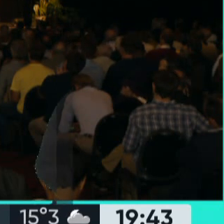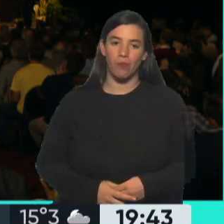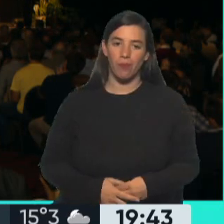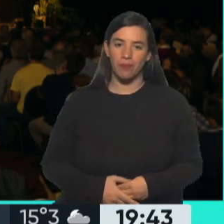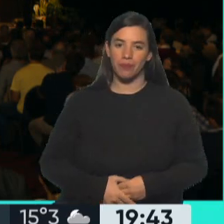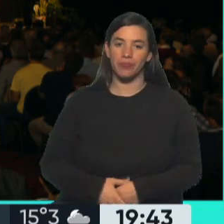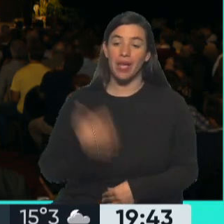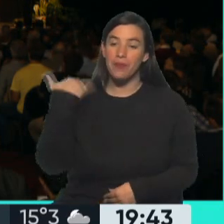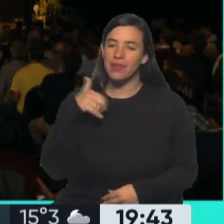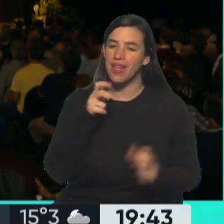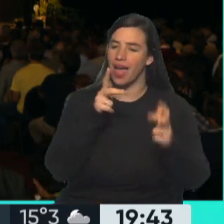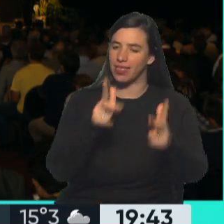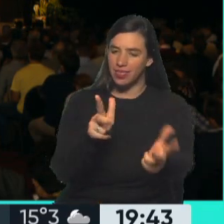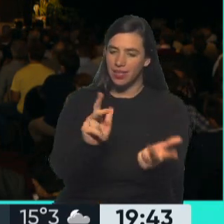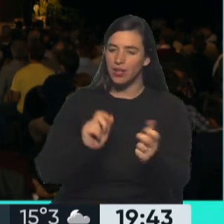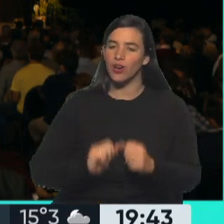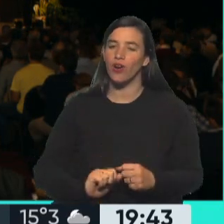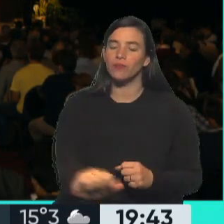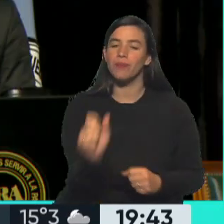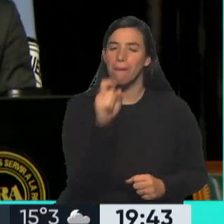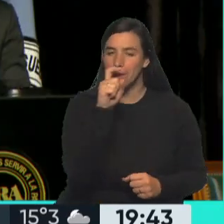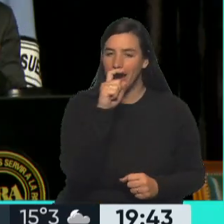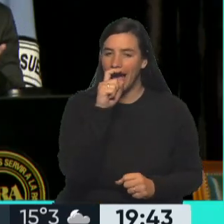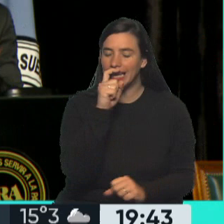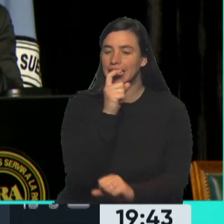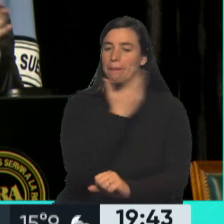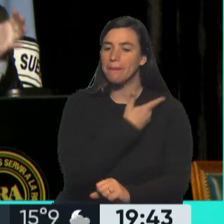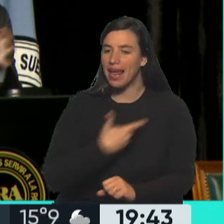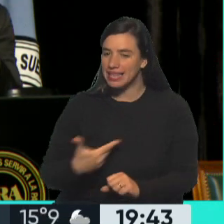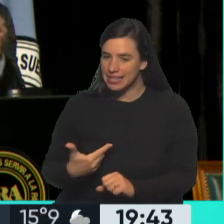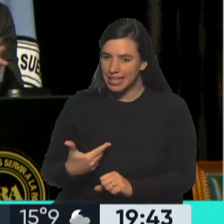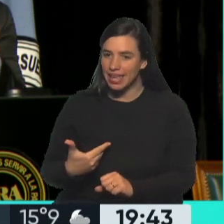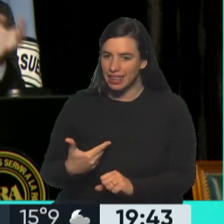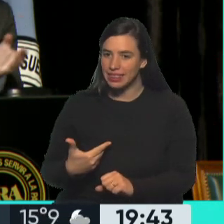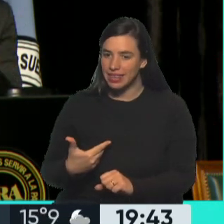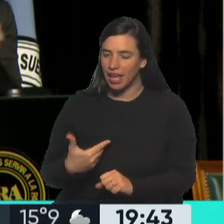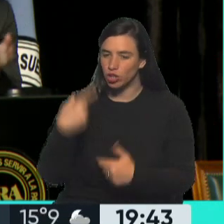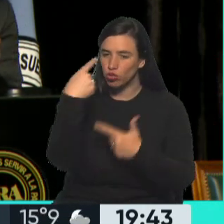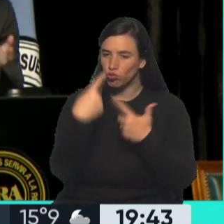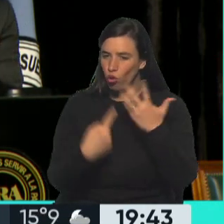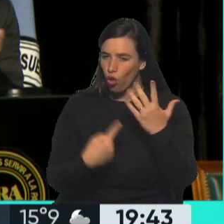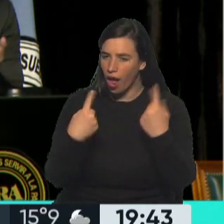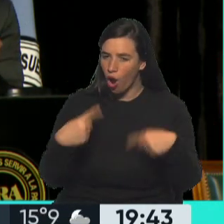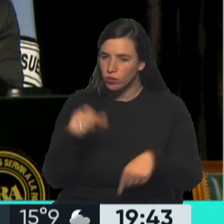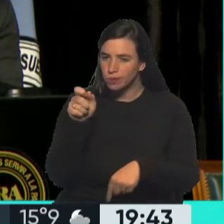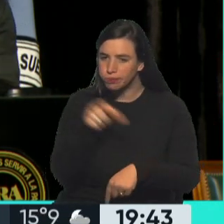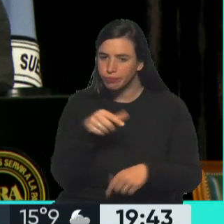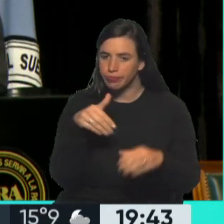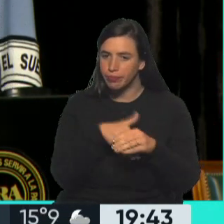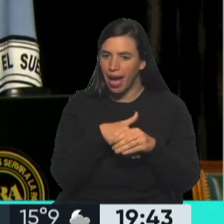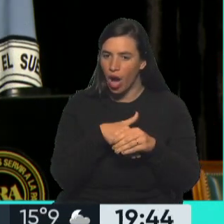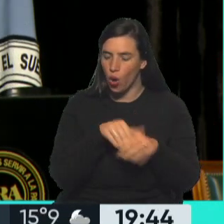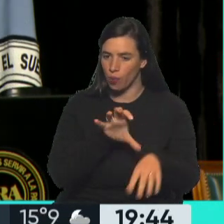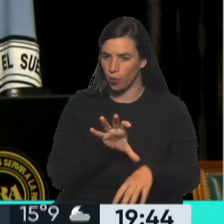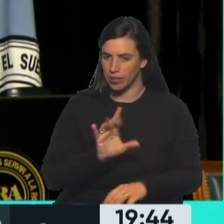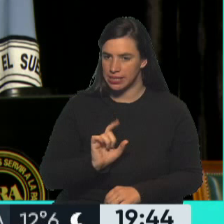gobierno en la provincia de Buenos Aires, a Macri presidente de todo lo que tiene que ver con el Banco Provincia. Fue presidente. ¿Qué